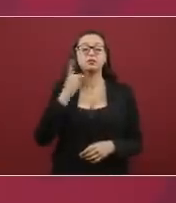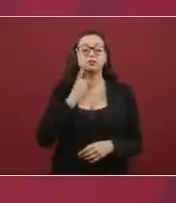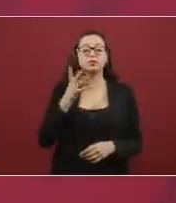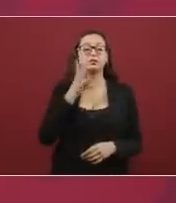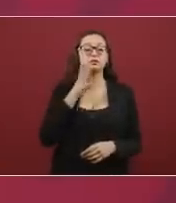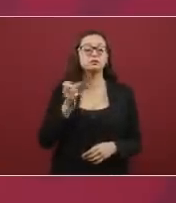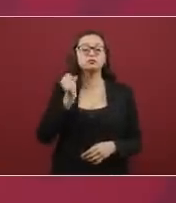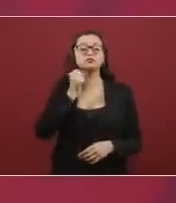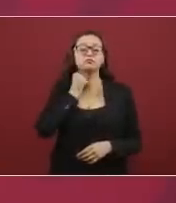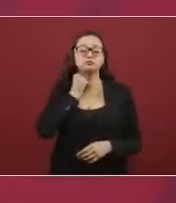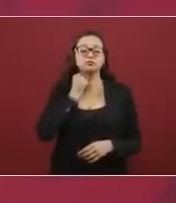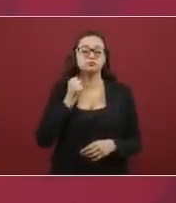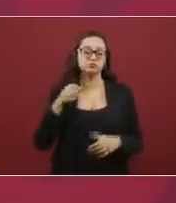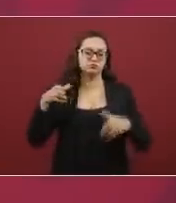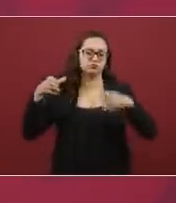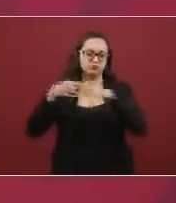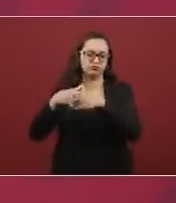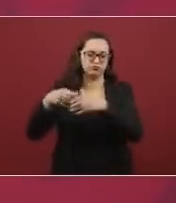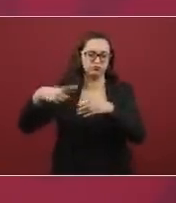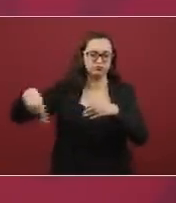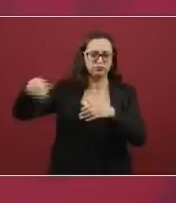de Senadores, al Congreso,